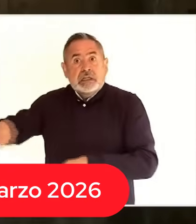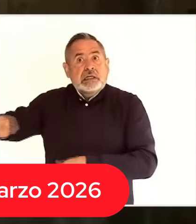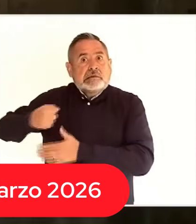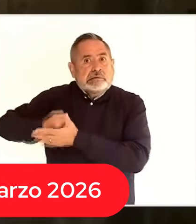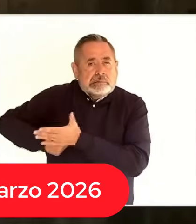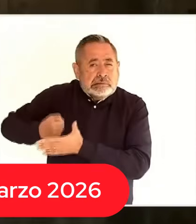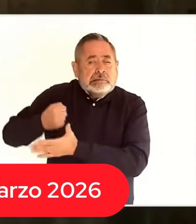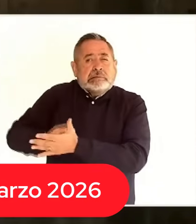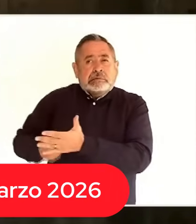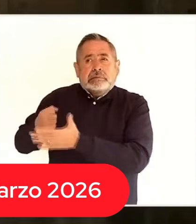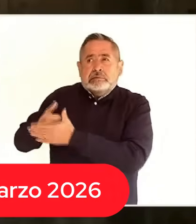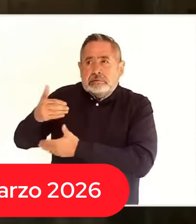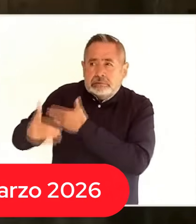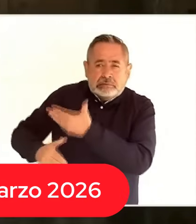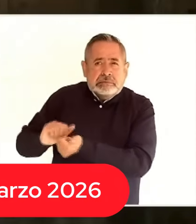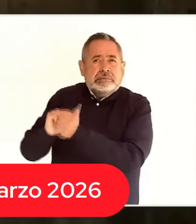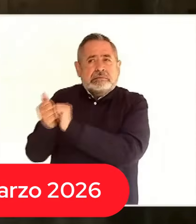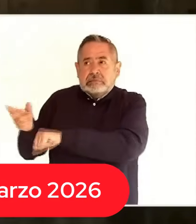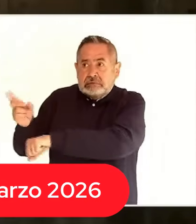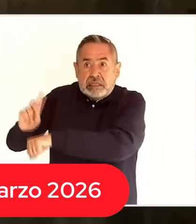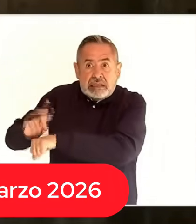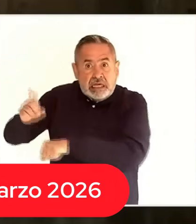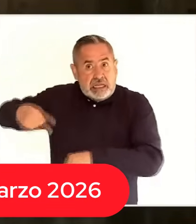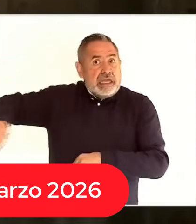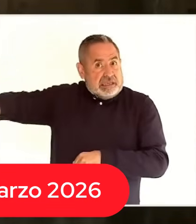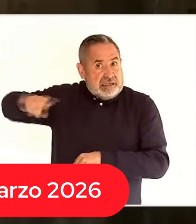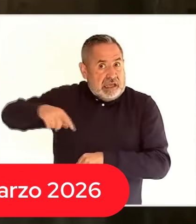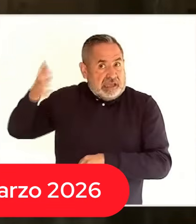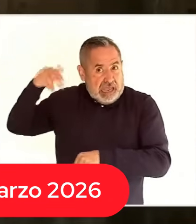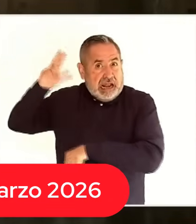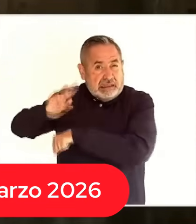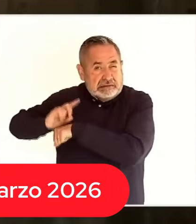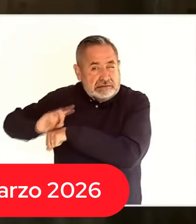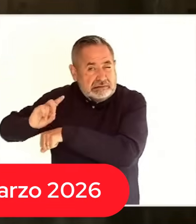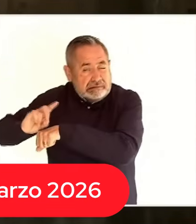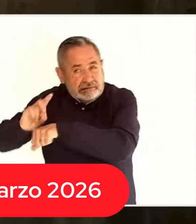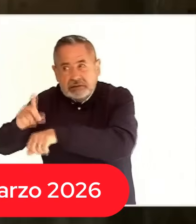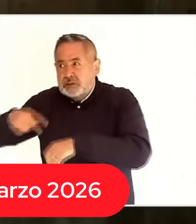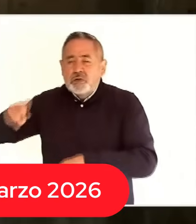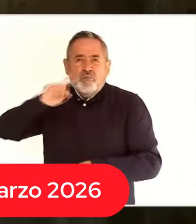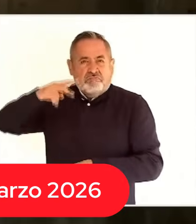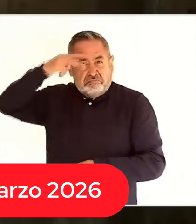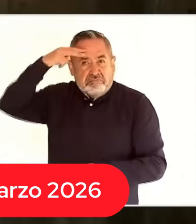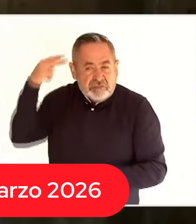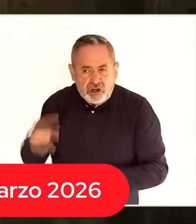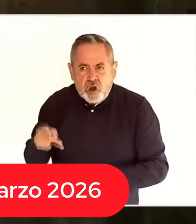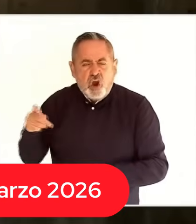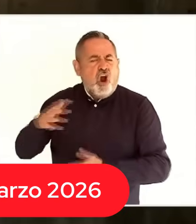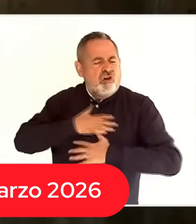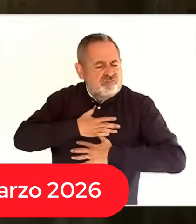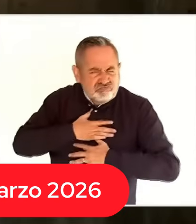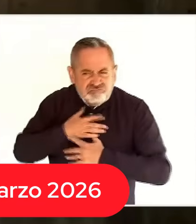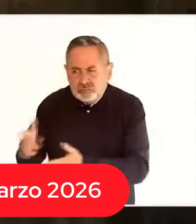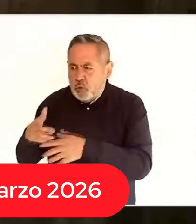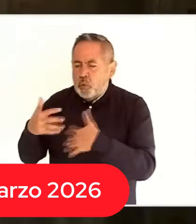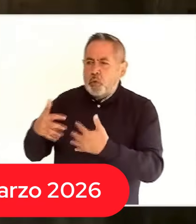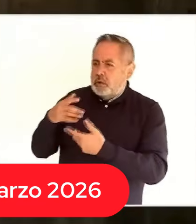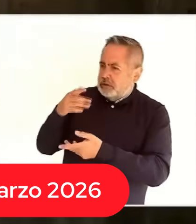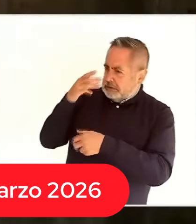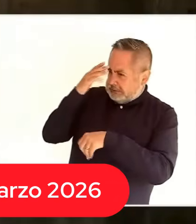en la lucha cotidiana y extraordinaria de las mujeres mexicanas, en su entrega y en su